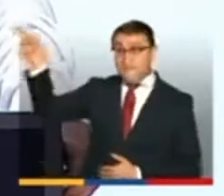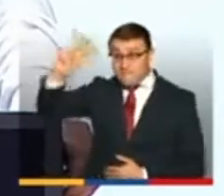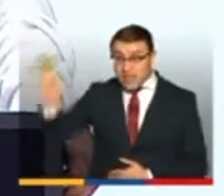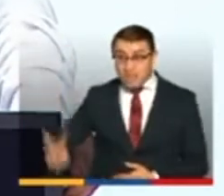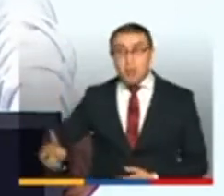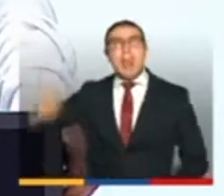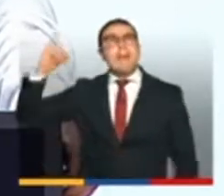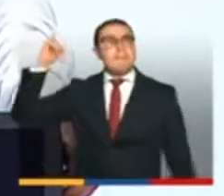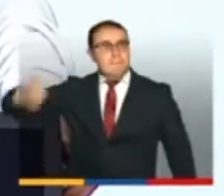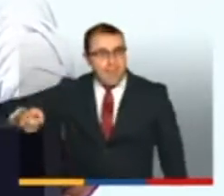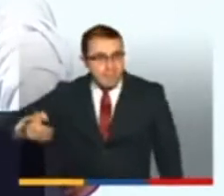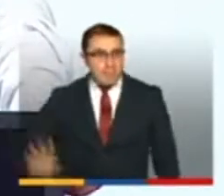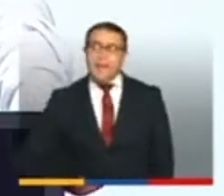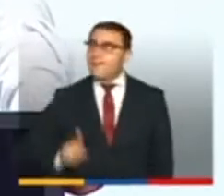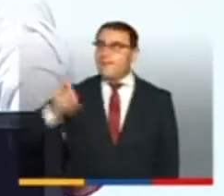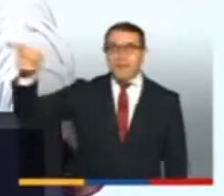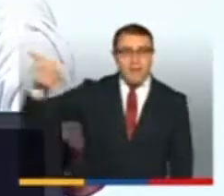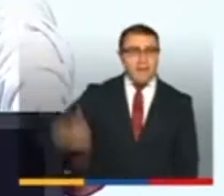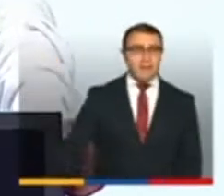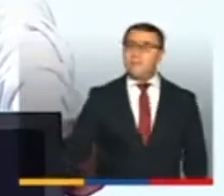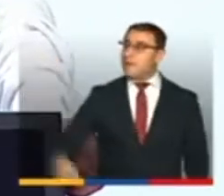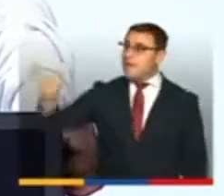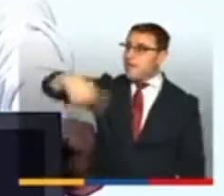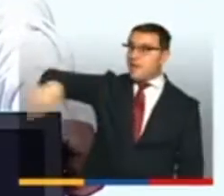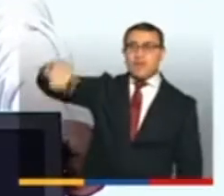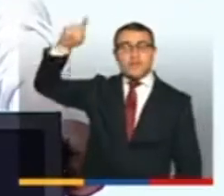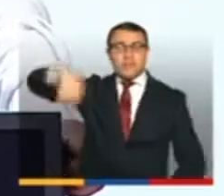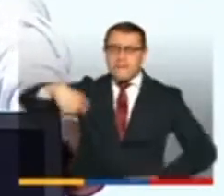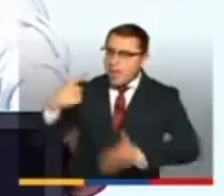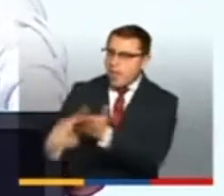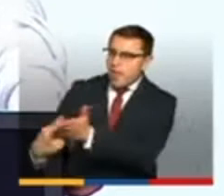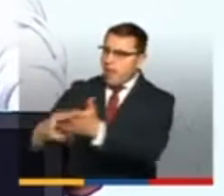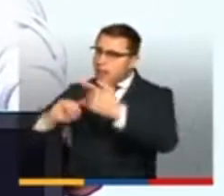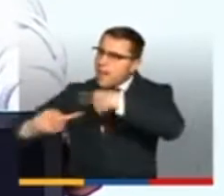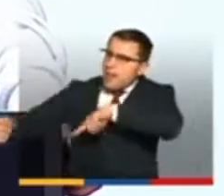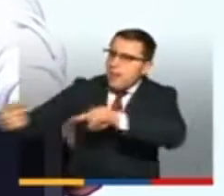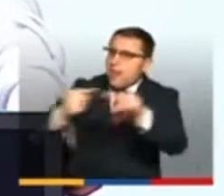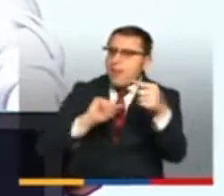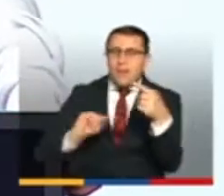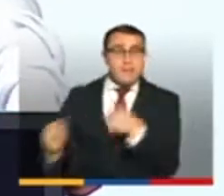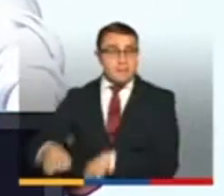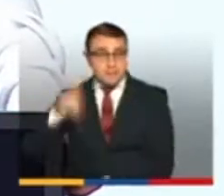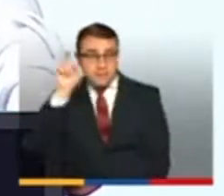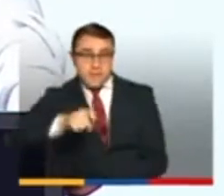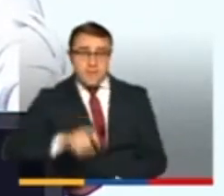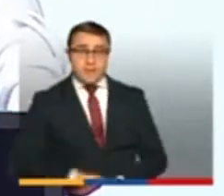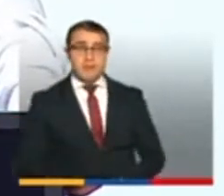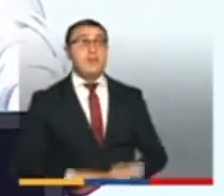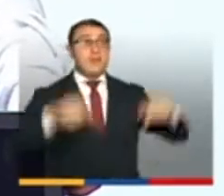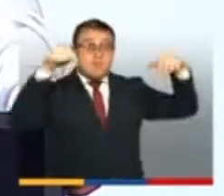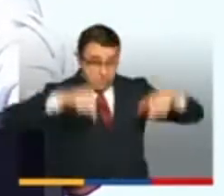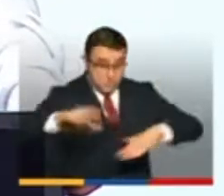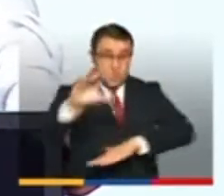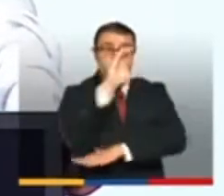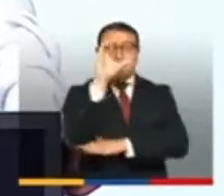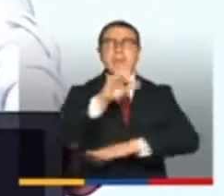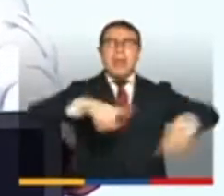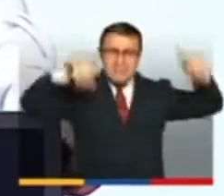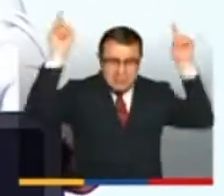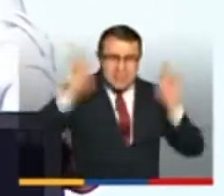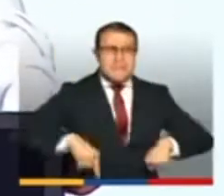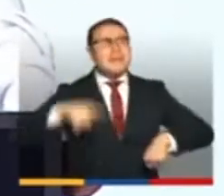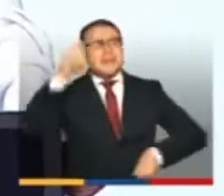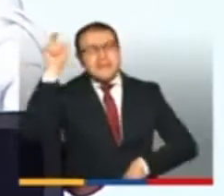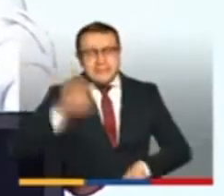Debería ser materia de discusión entre unos y otros y aquí también debe ser materia